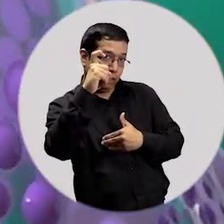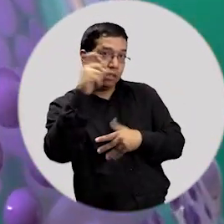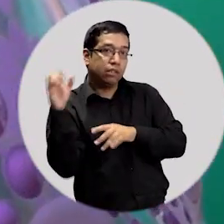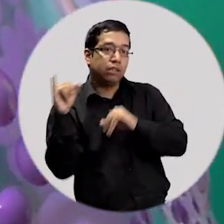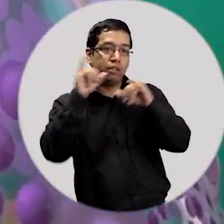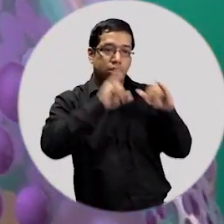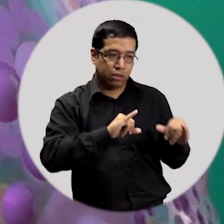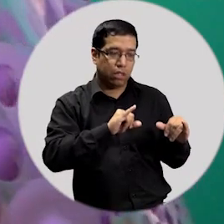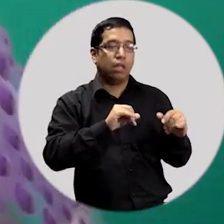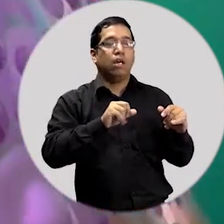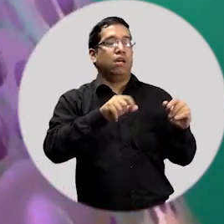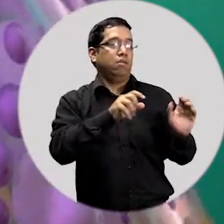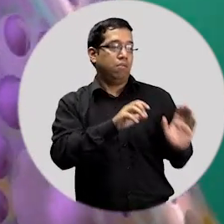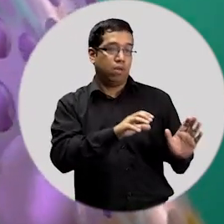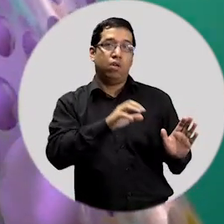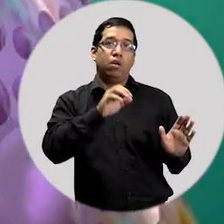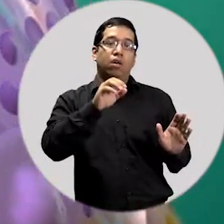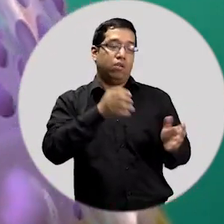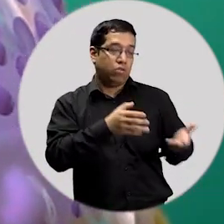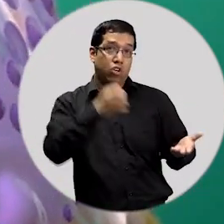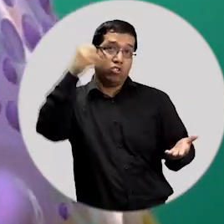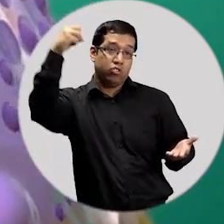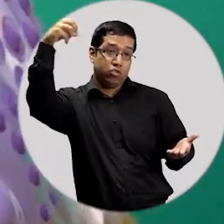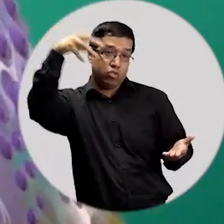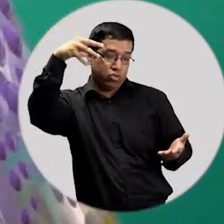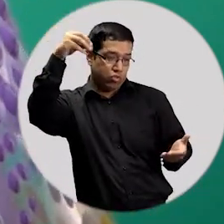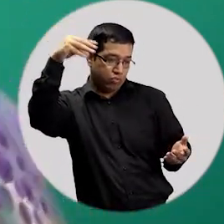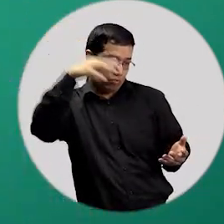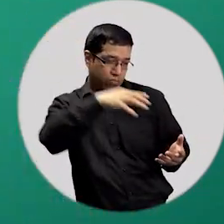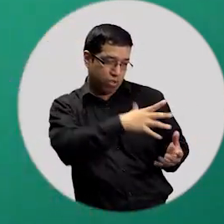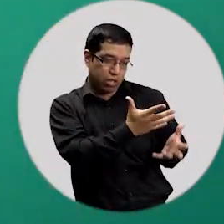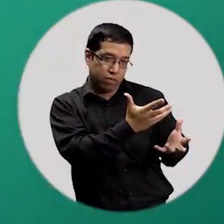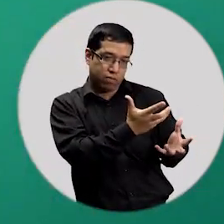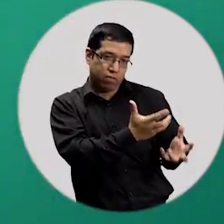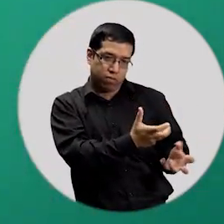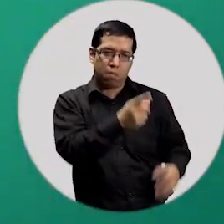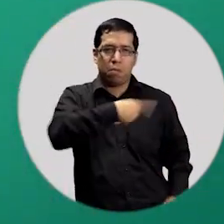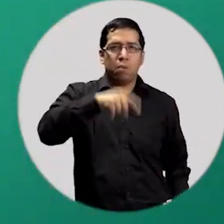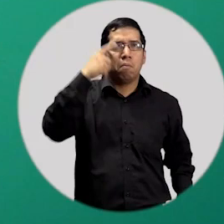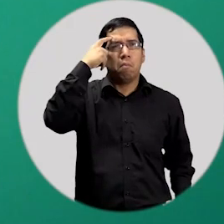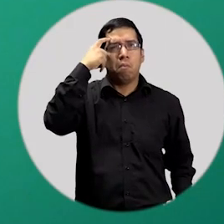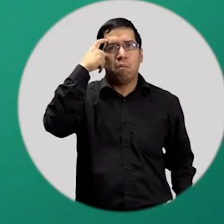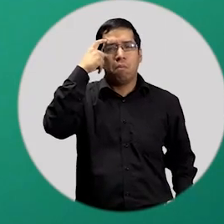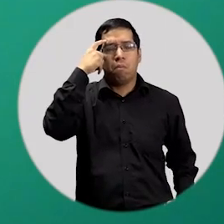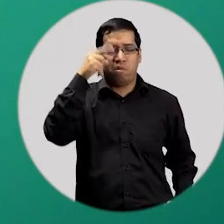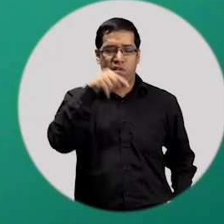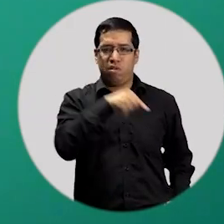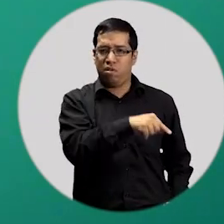se empieza un poco más arriba de lo que empezaríamos un pétalo, por